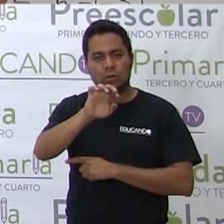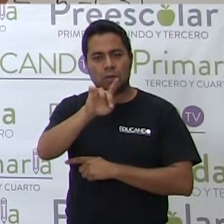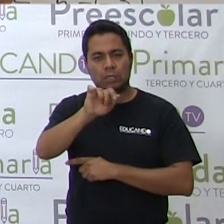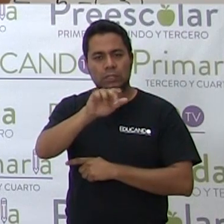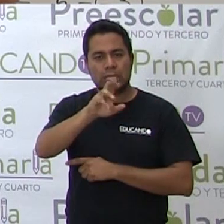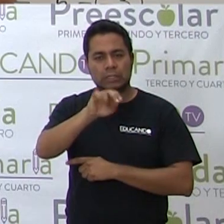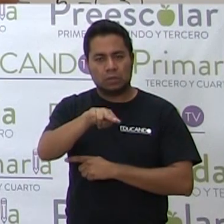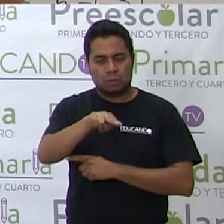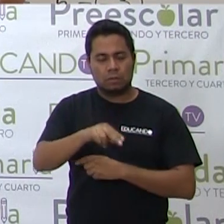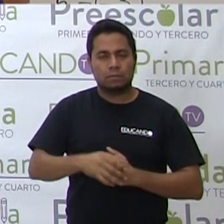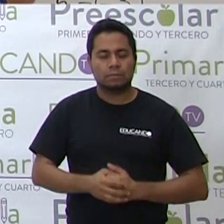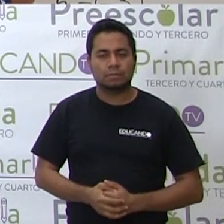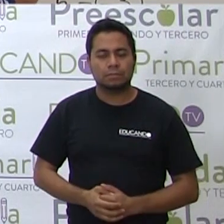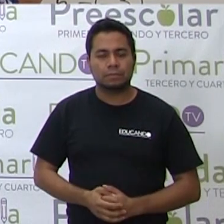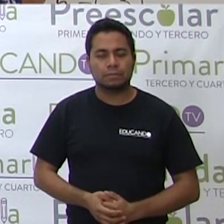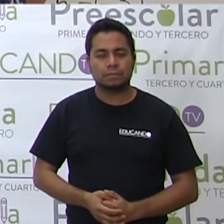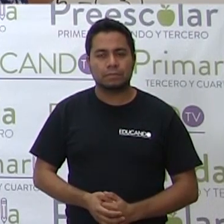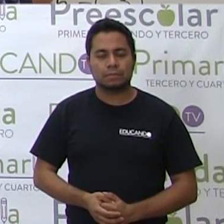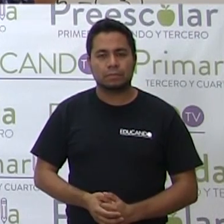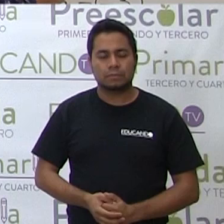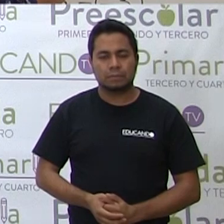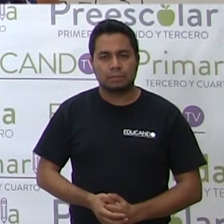factorización por